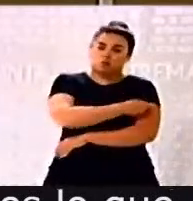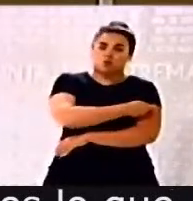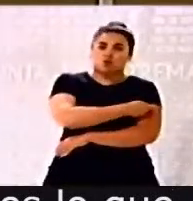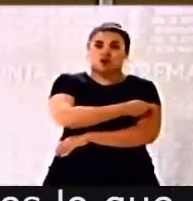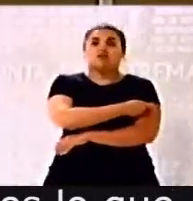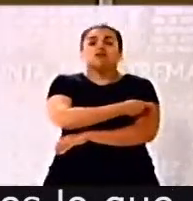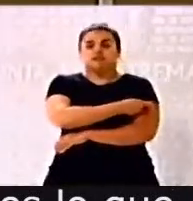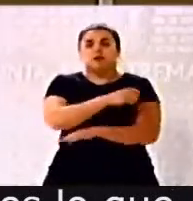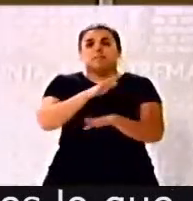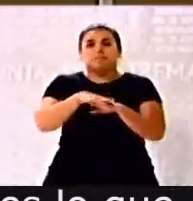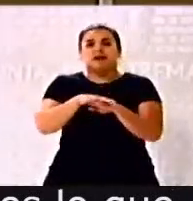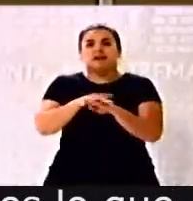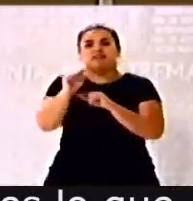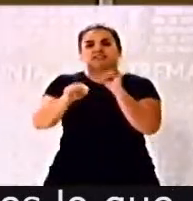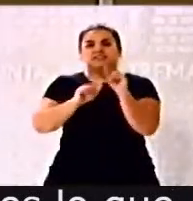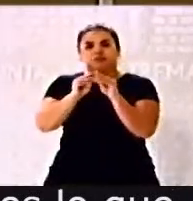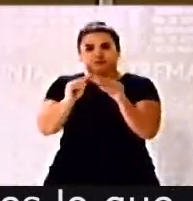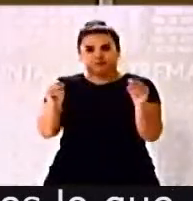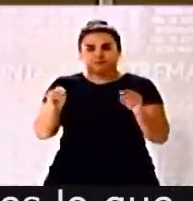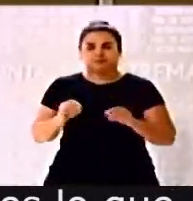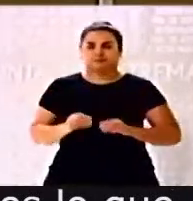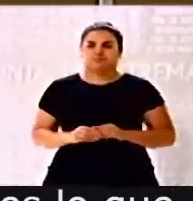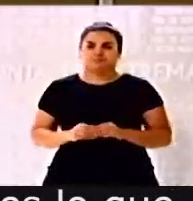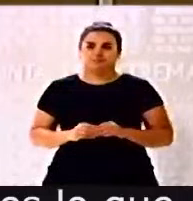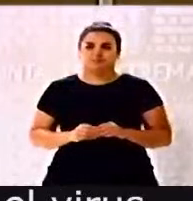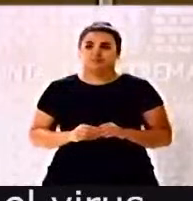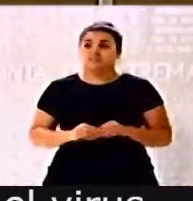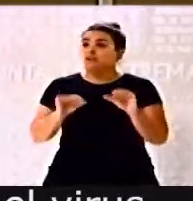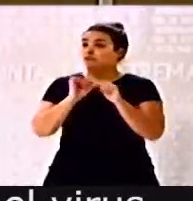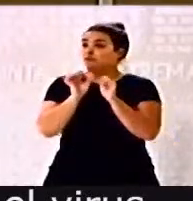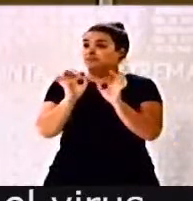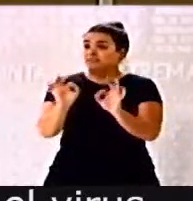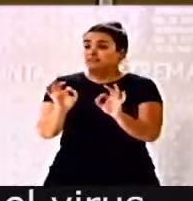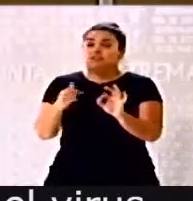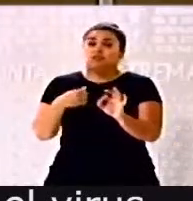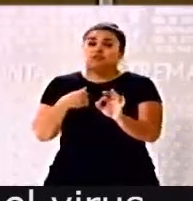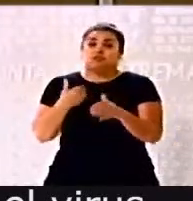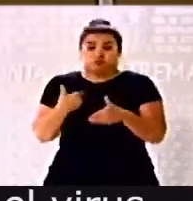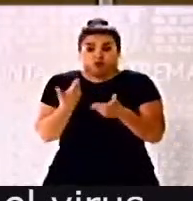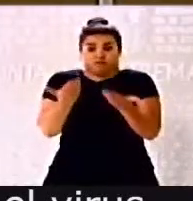vacuna para el virus. De la misma forma que ofrezco, pido,